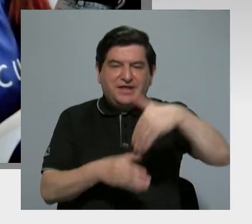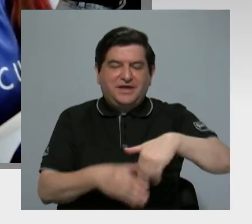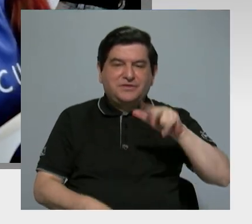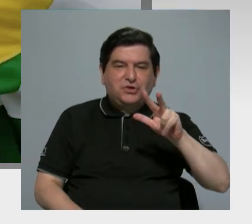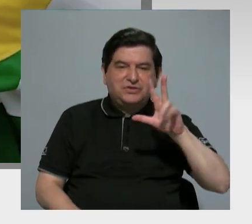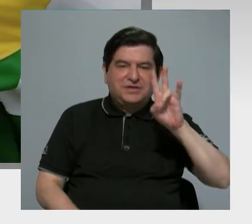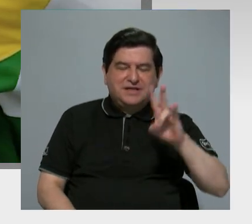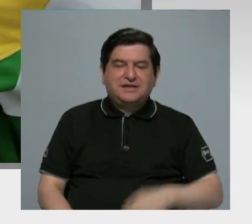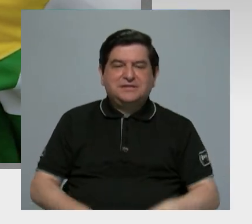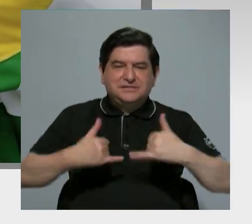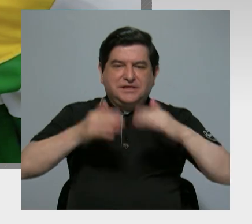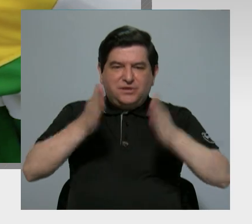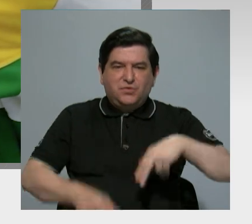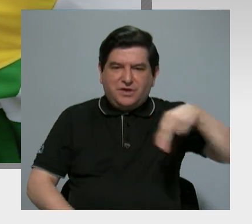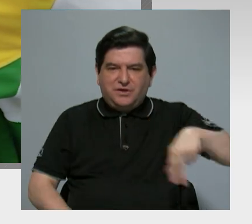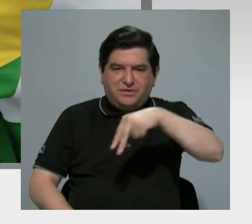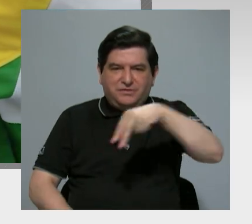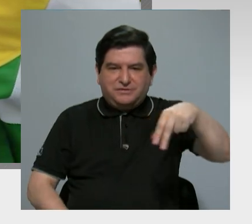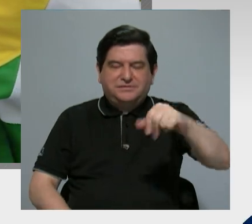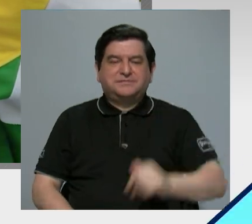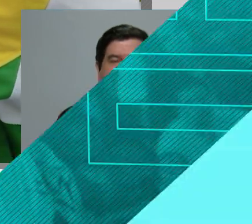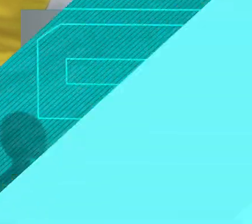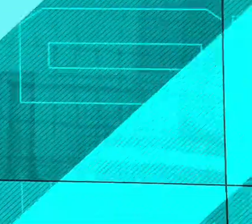entre 37 ajedrecistas.